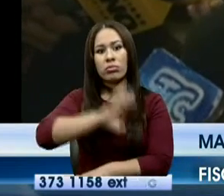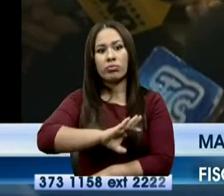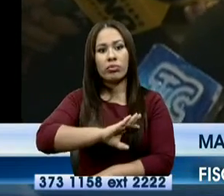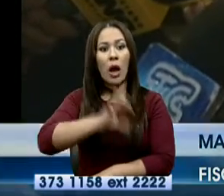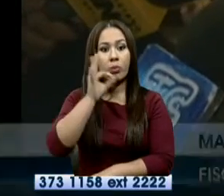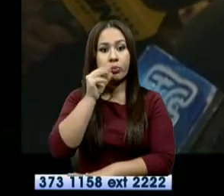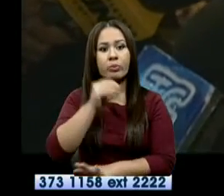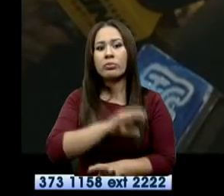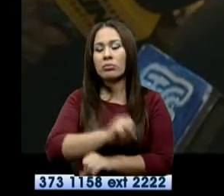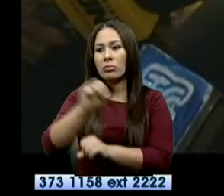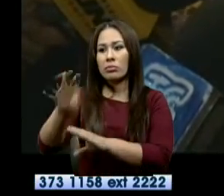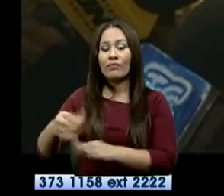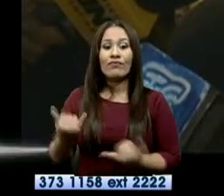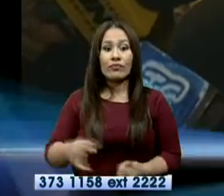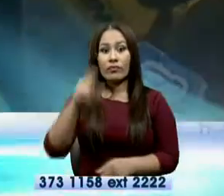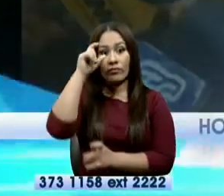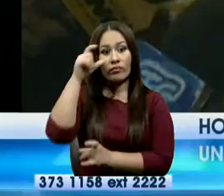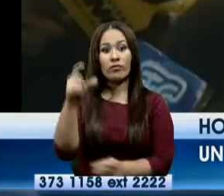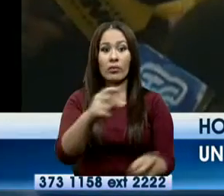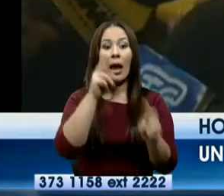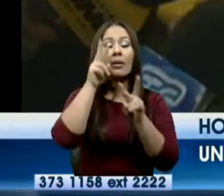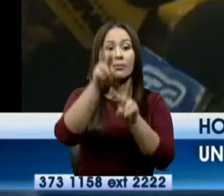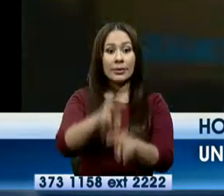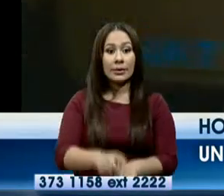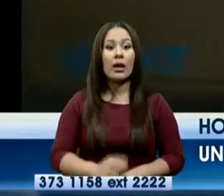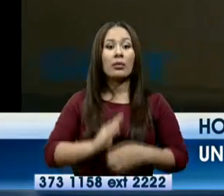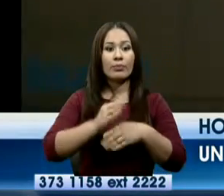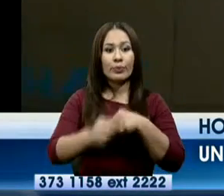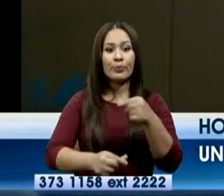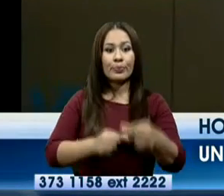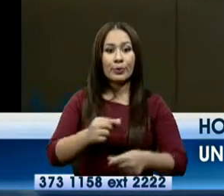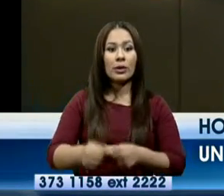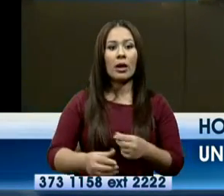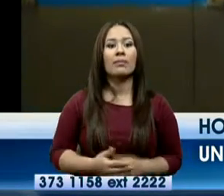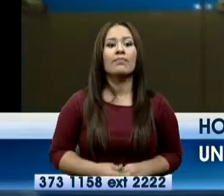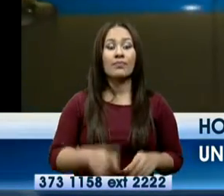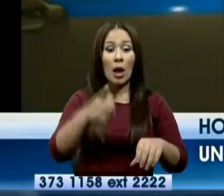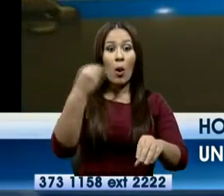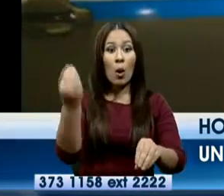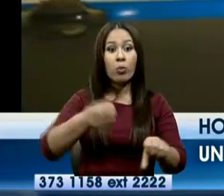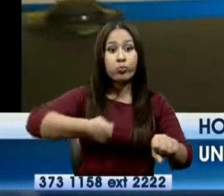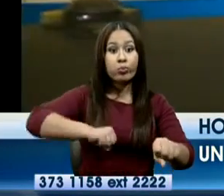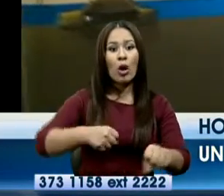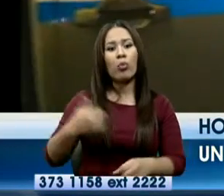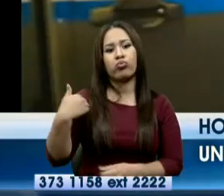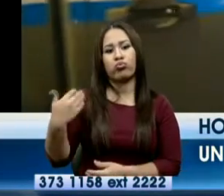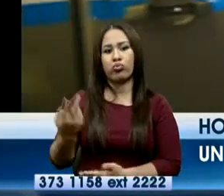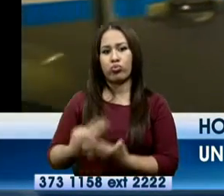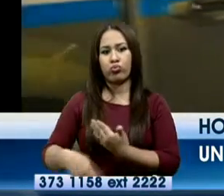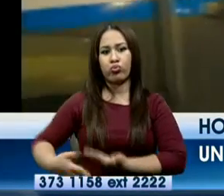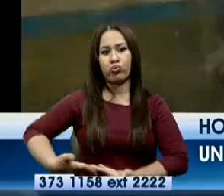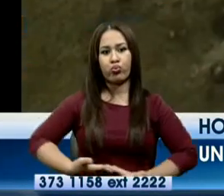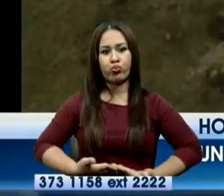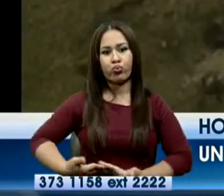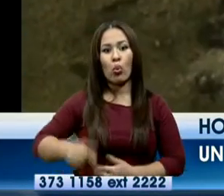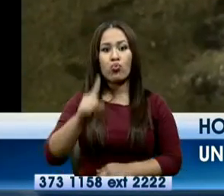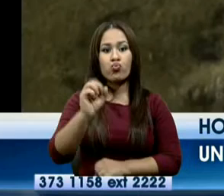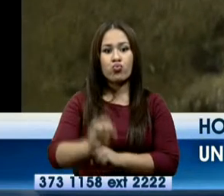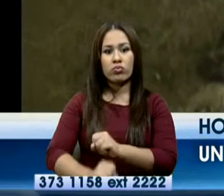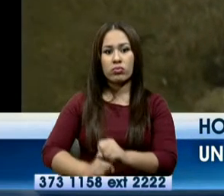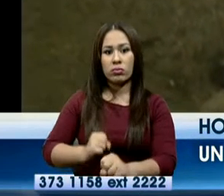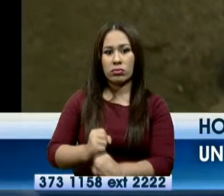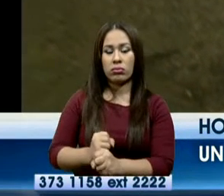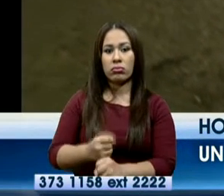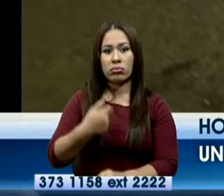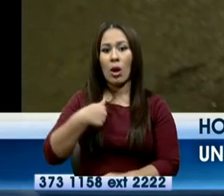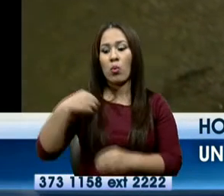y pues la fiscalía abrirá las investigaciones correspondientes. El joven motociclista, padre de un bebé de apenas un año, regresaba a su casa